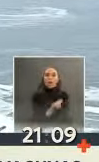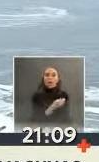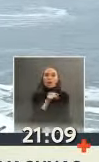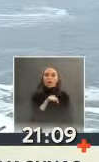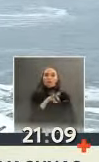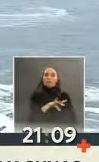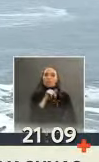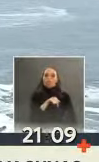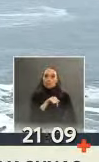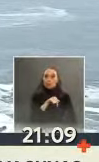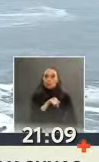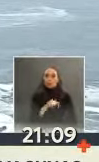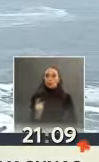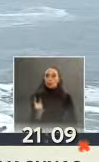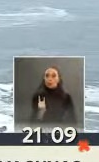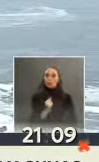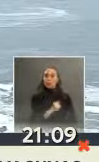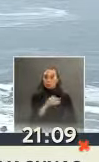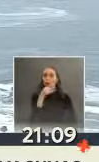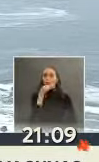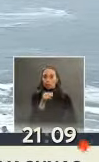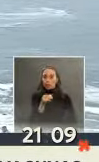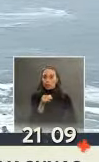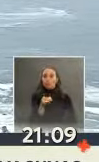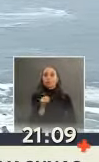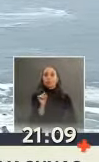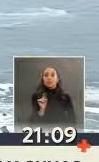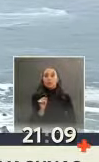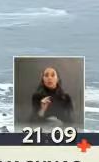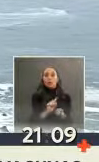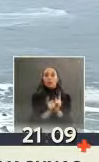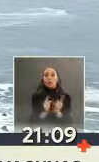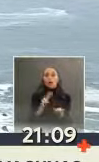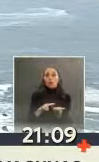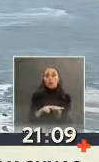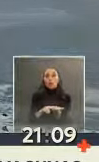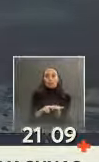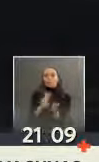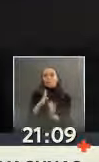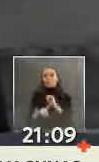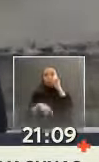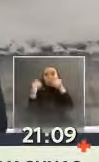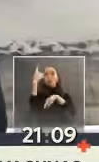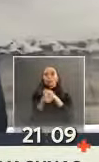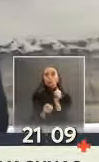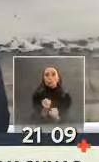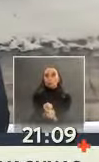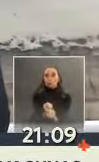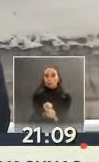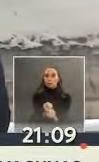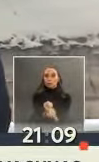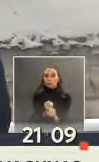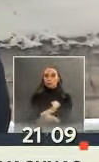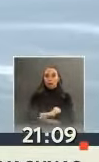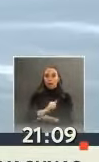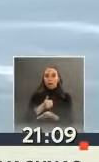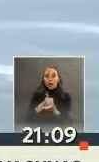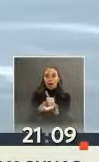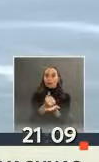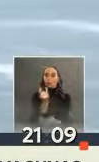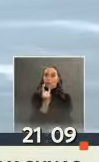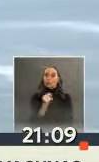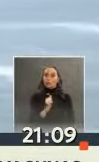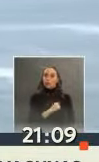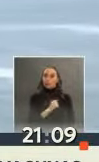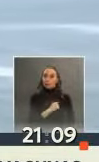según lo que ha dicho la Universidad Católica. Esto podría ser una realidad a partir del próximo año. En colaboración con la Universidad Católica